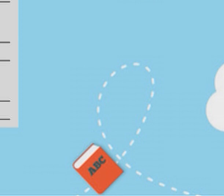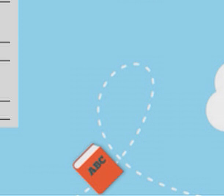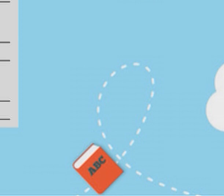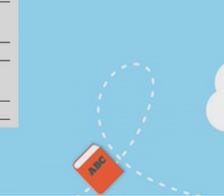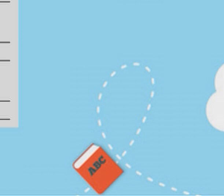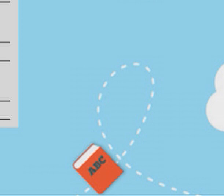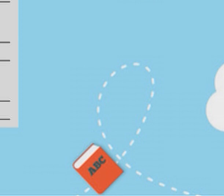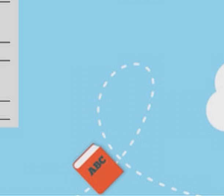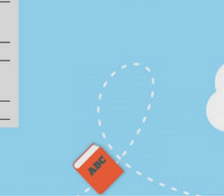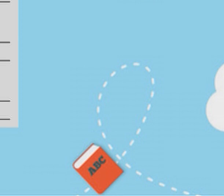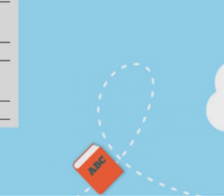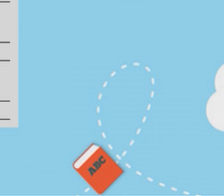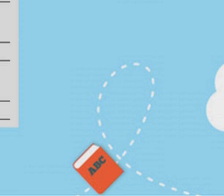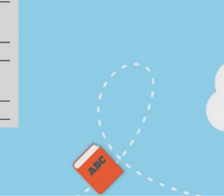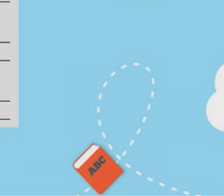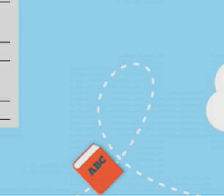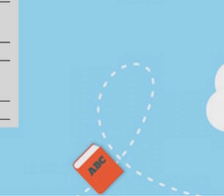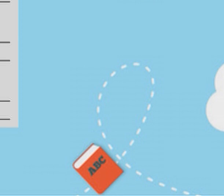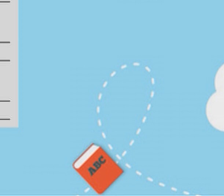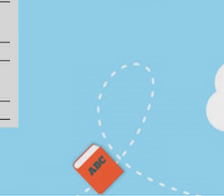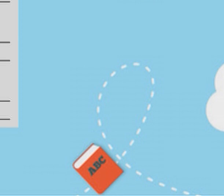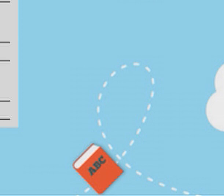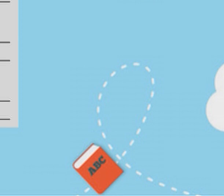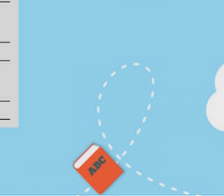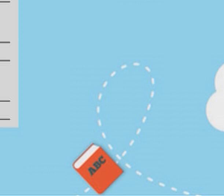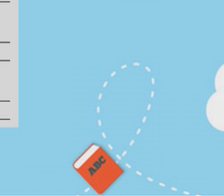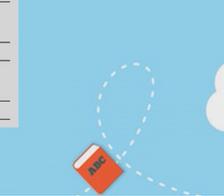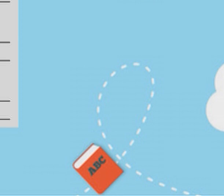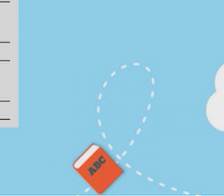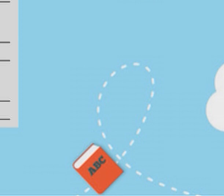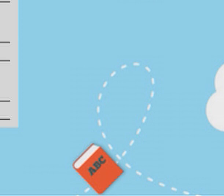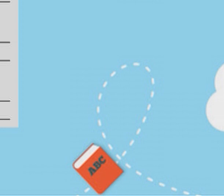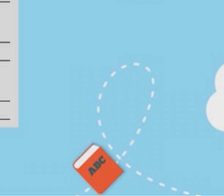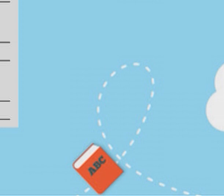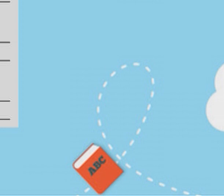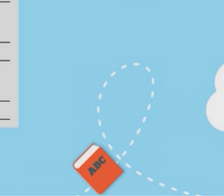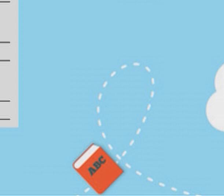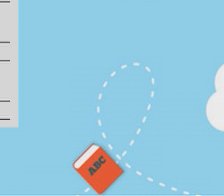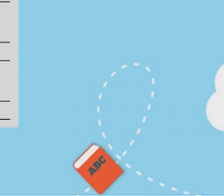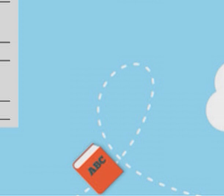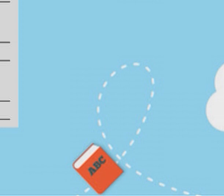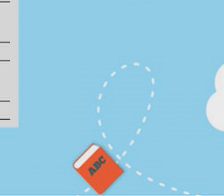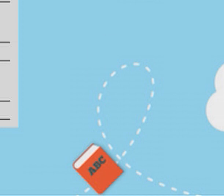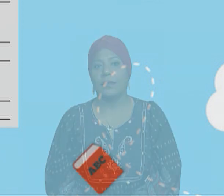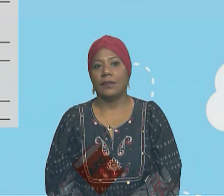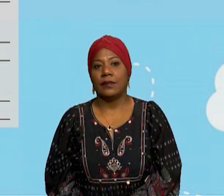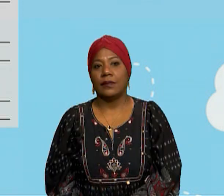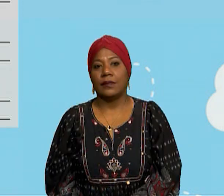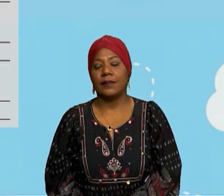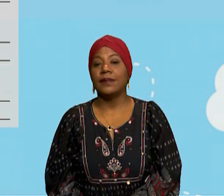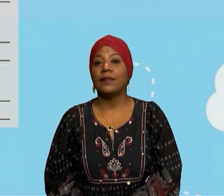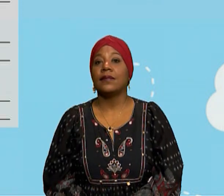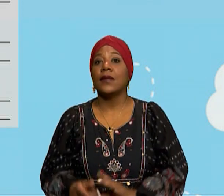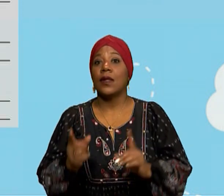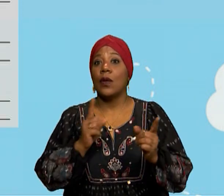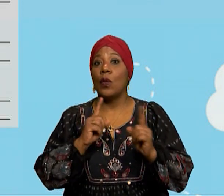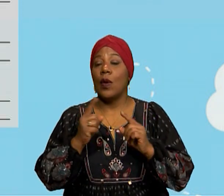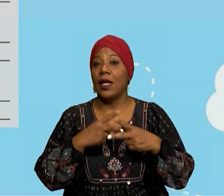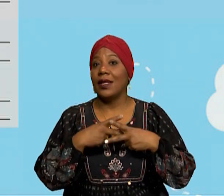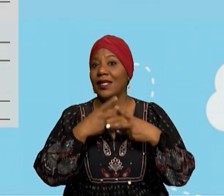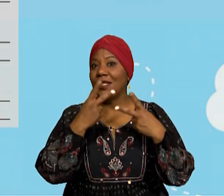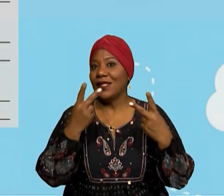o el conflicto que sufren los personajes? ¿De qué manera resuelven el conflicto? ¿Cuáles son los valores que